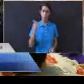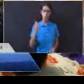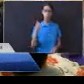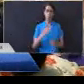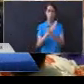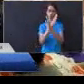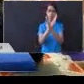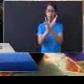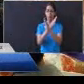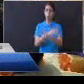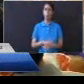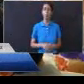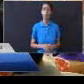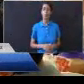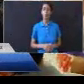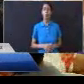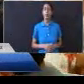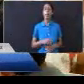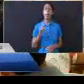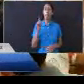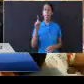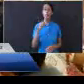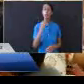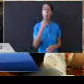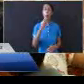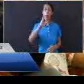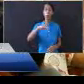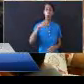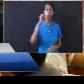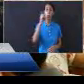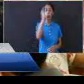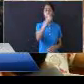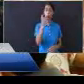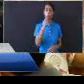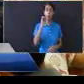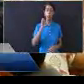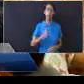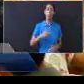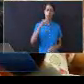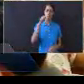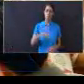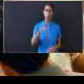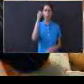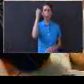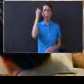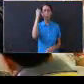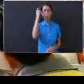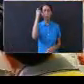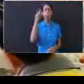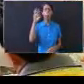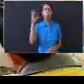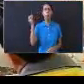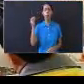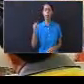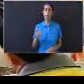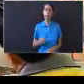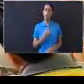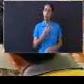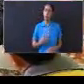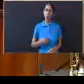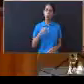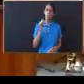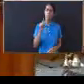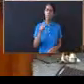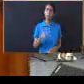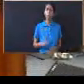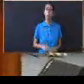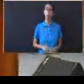eso fue lo que dijo José. Ahora comprendo por qué padecí estos 13 años. Porque ese padecimiento se iba